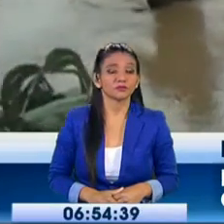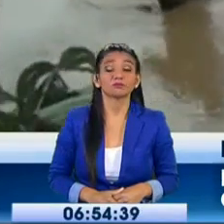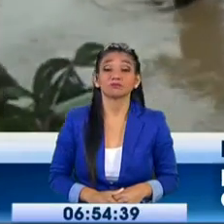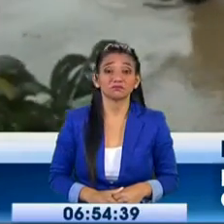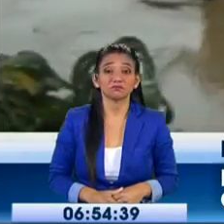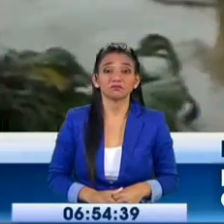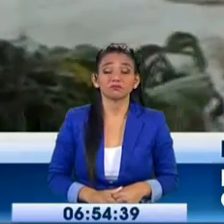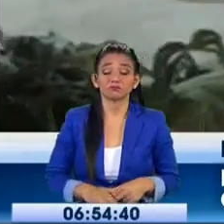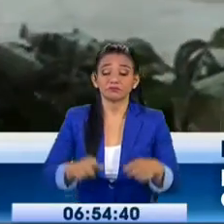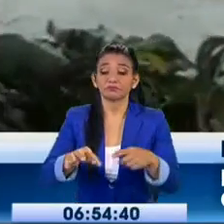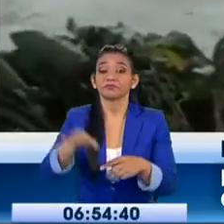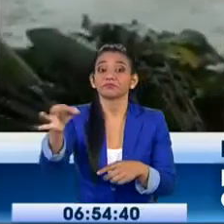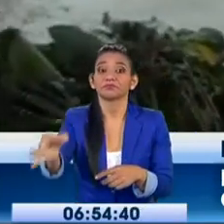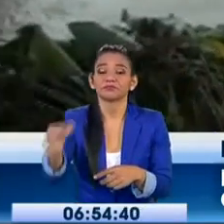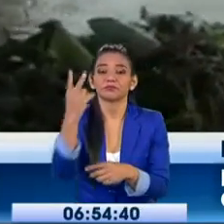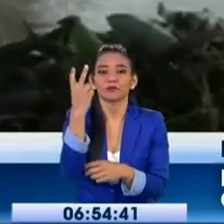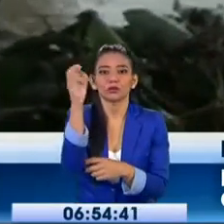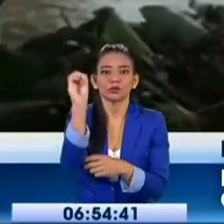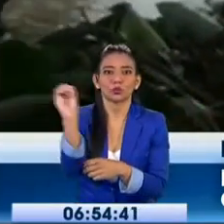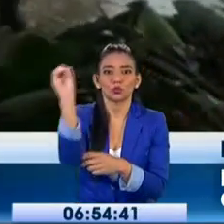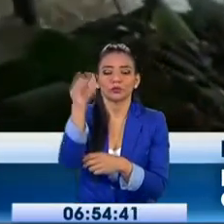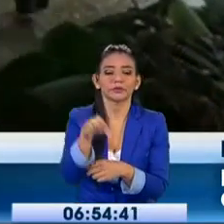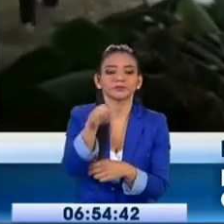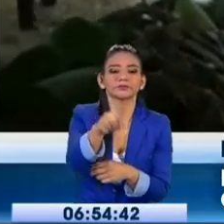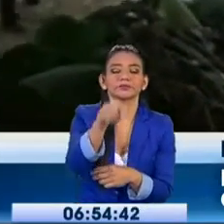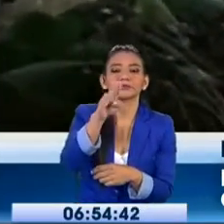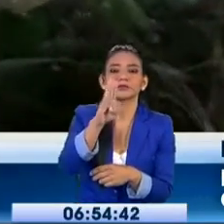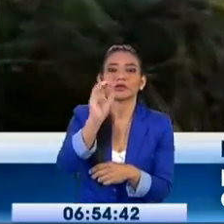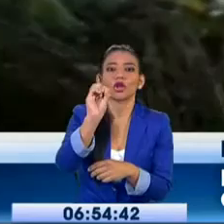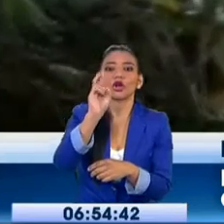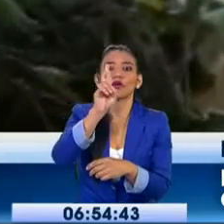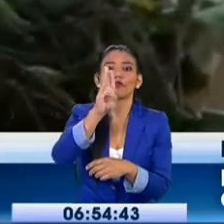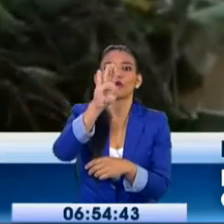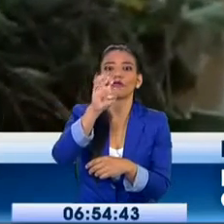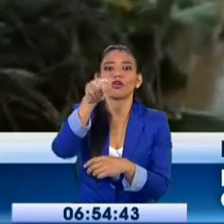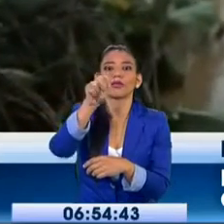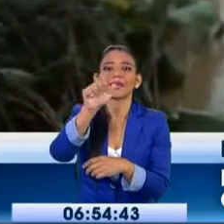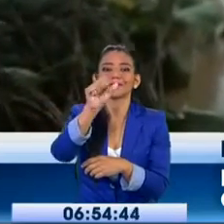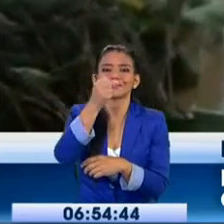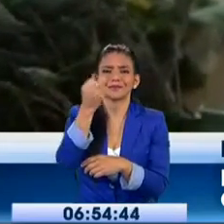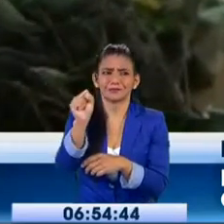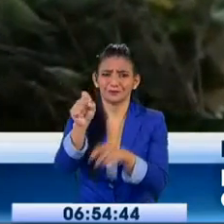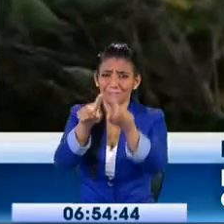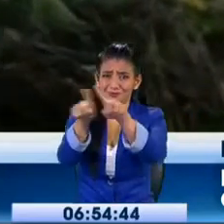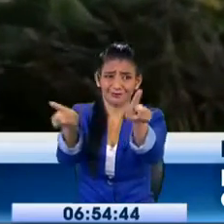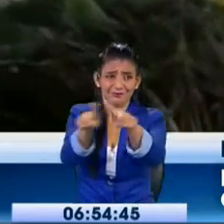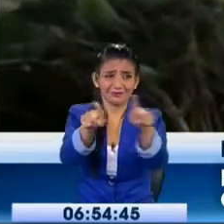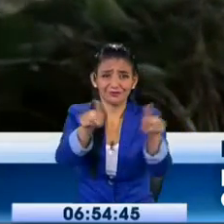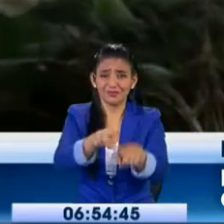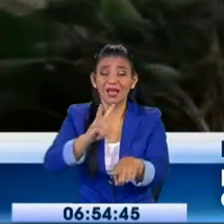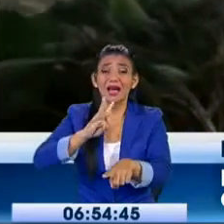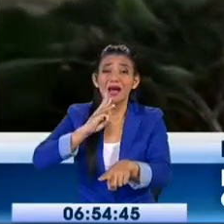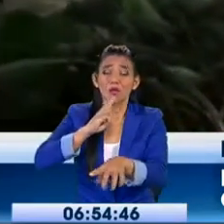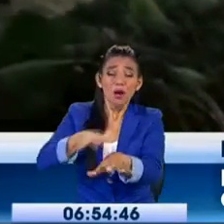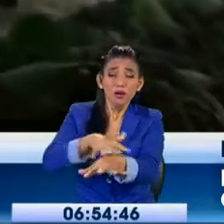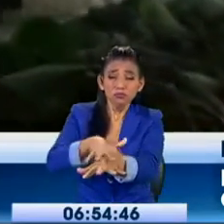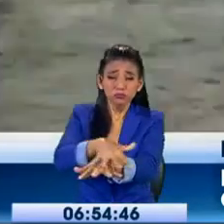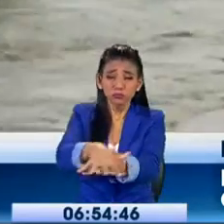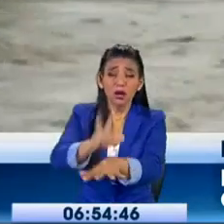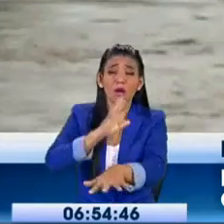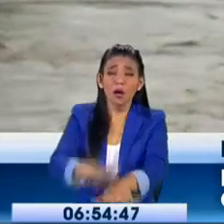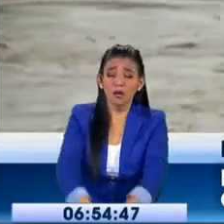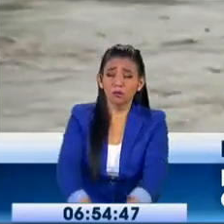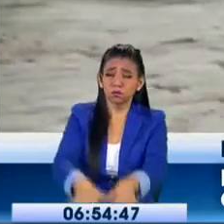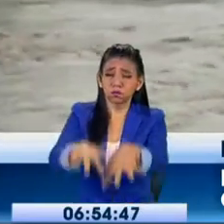Recintos como 12 de octubre, Isla Barbones y Estero de Damas resultaron afectados por el desbordamiento del río que también